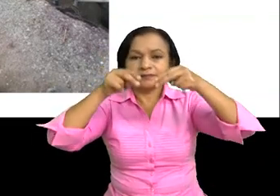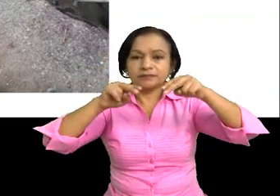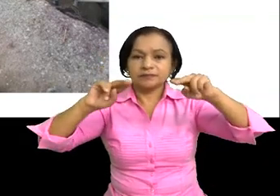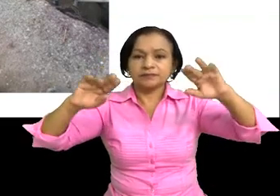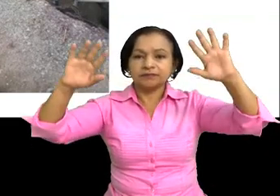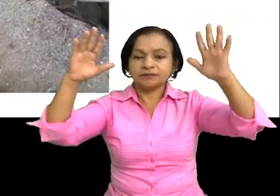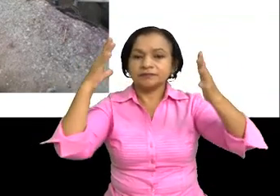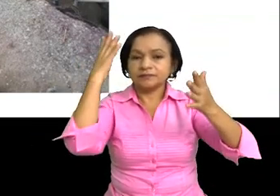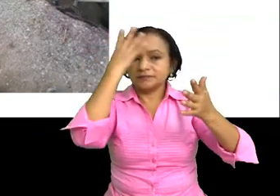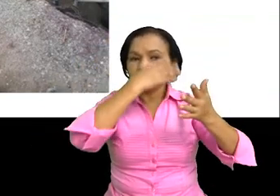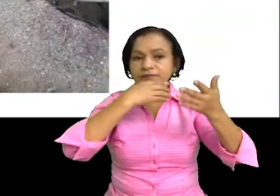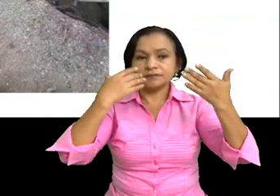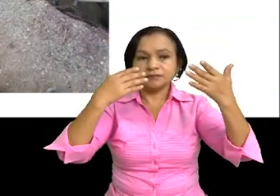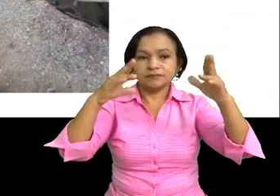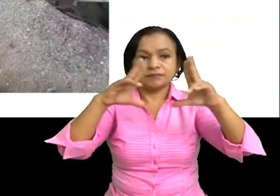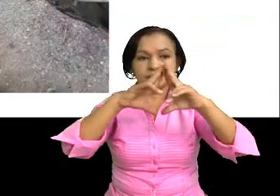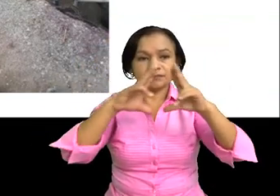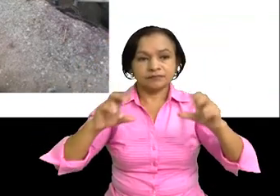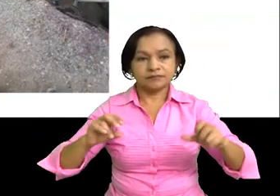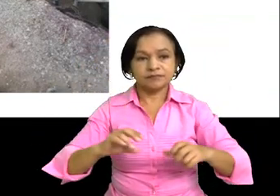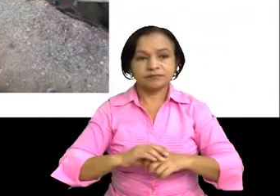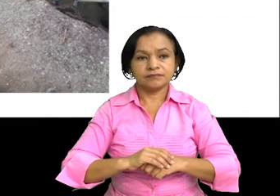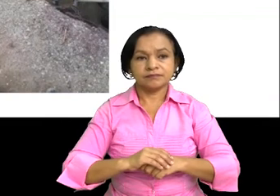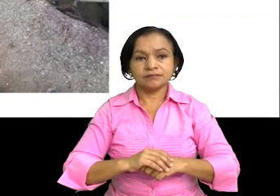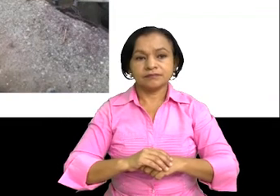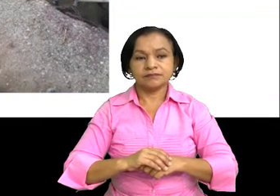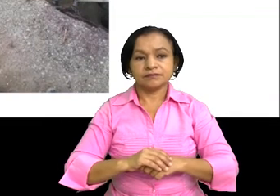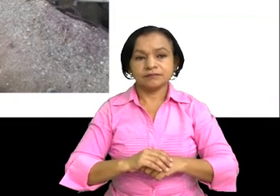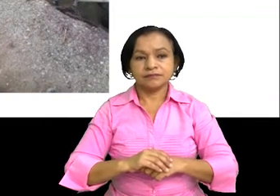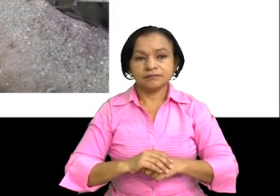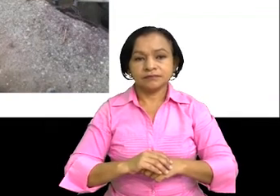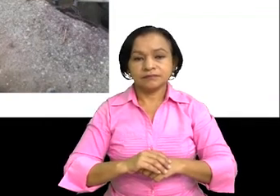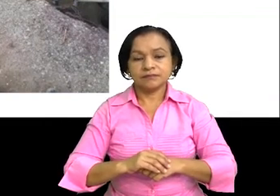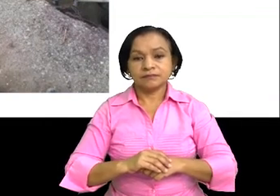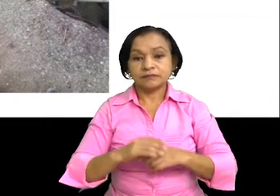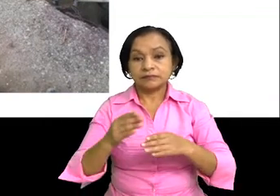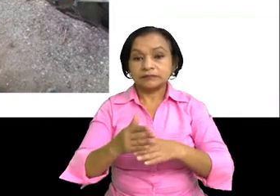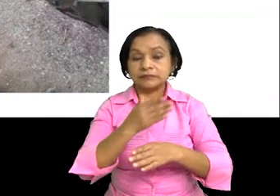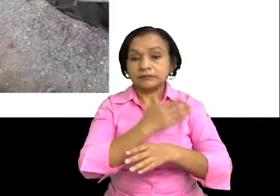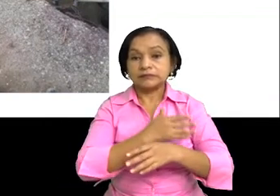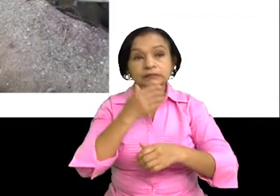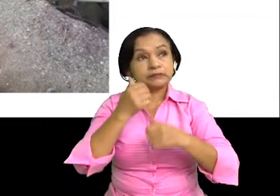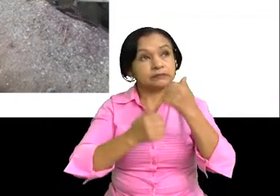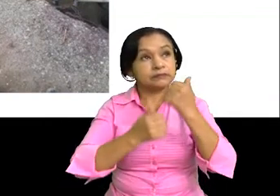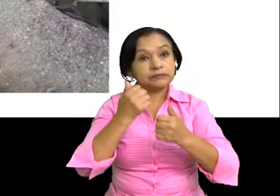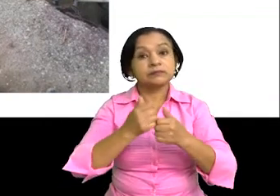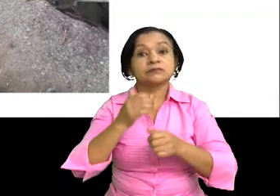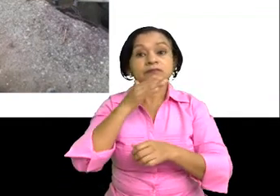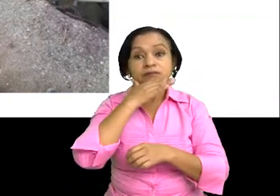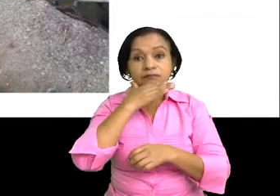las bellezas de nuestro país. Había una amenaza fuerte